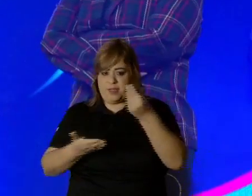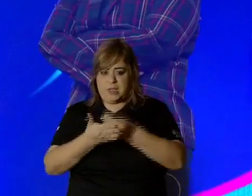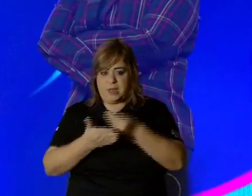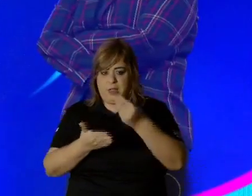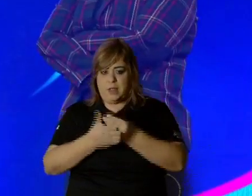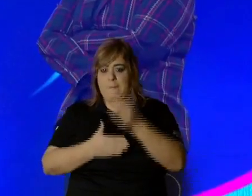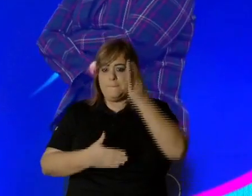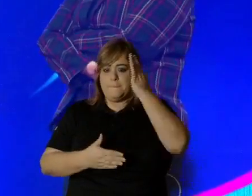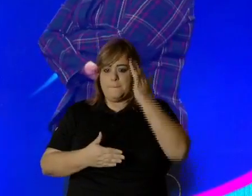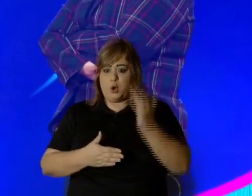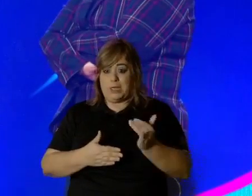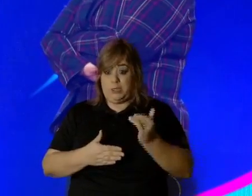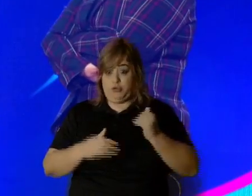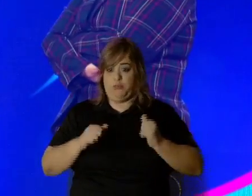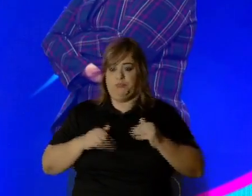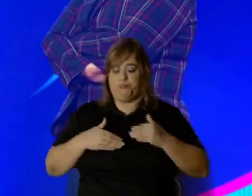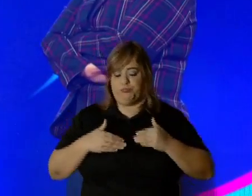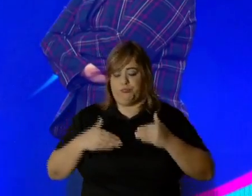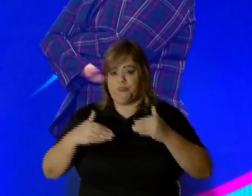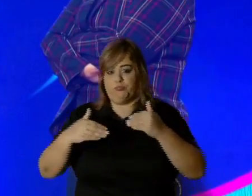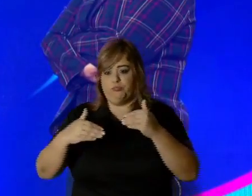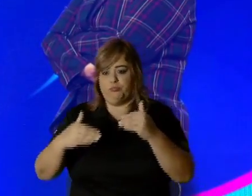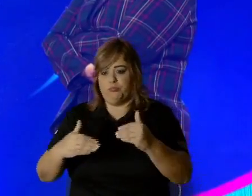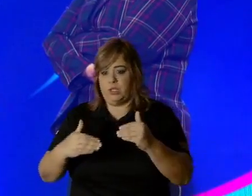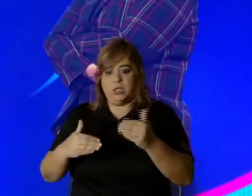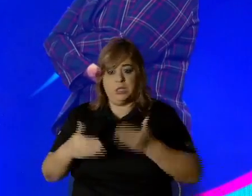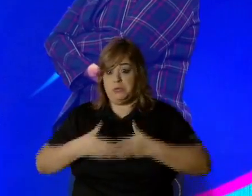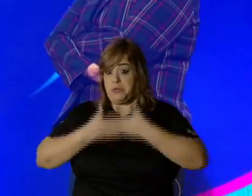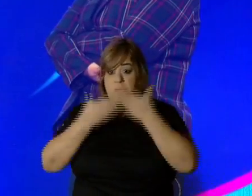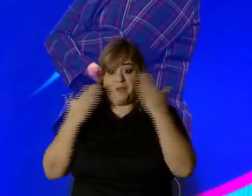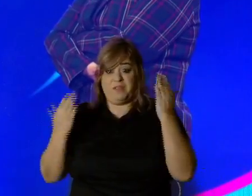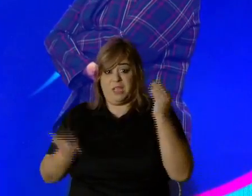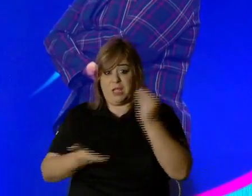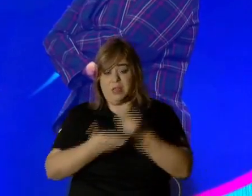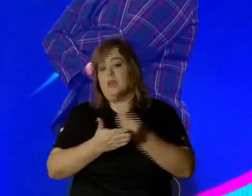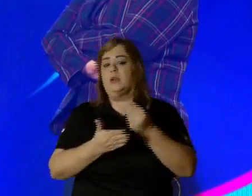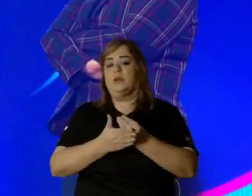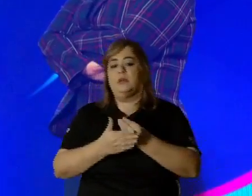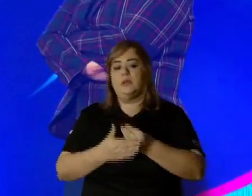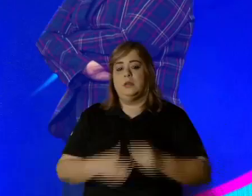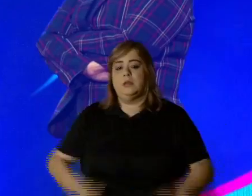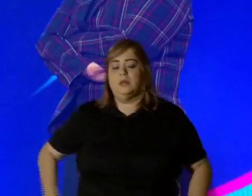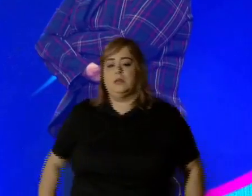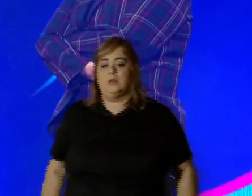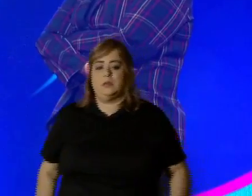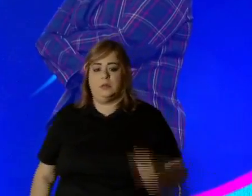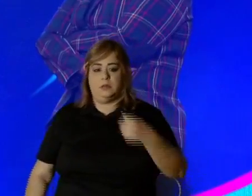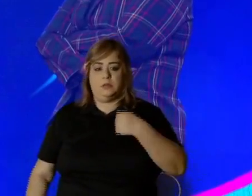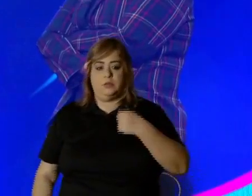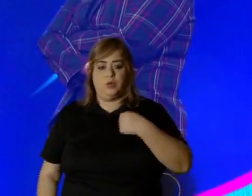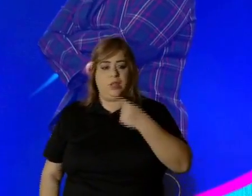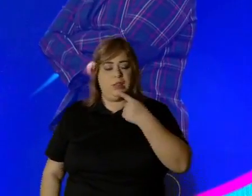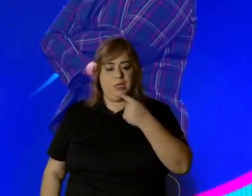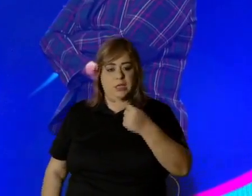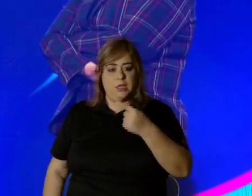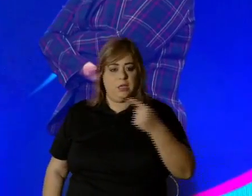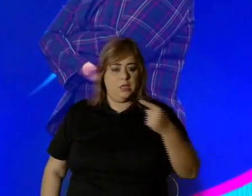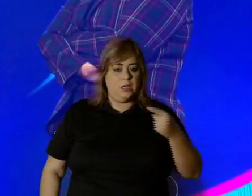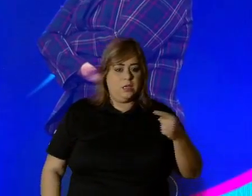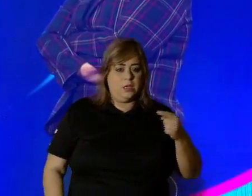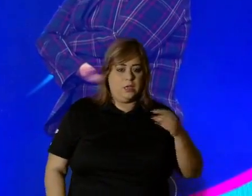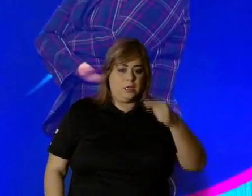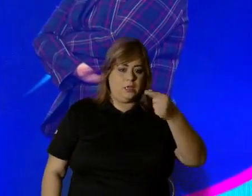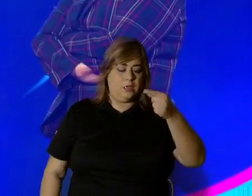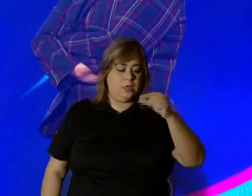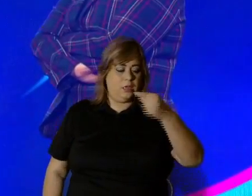empecé a pasar sin tener el dinero cuando estaba en la coral, que pidieron un dinero, y yo le dije a la esposa de Georgie,